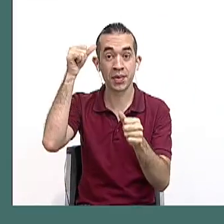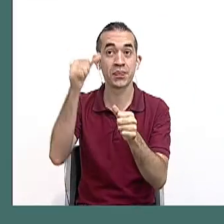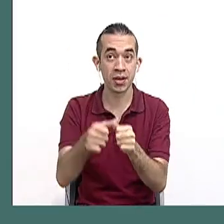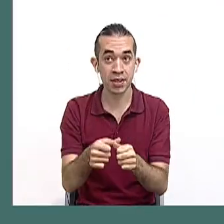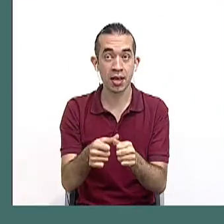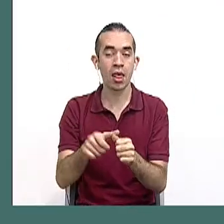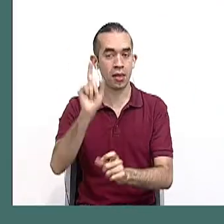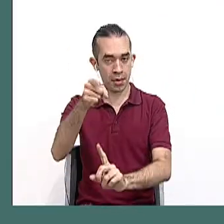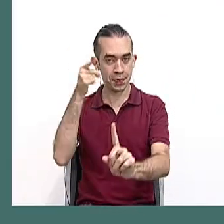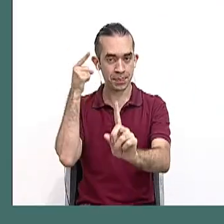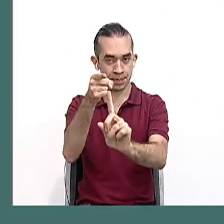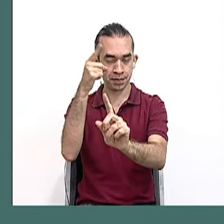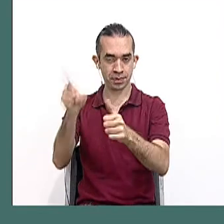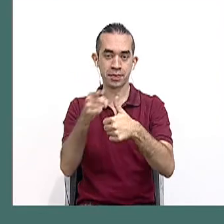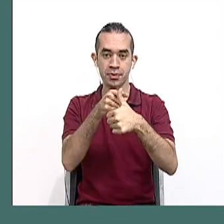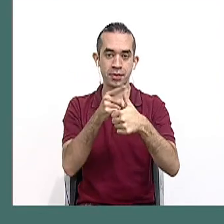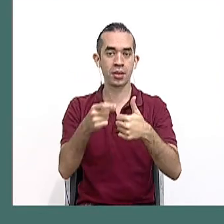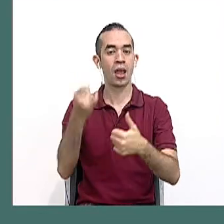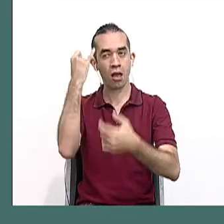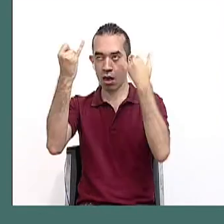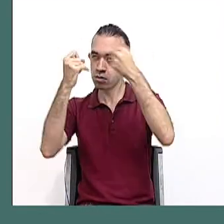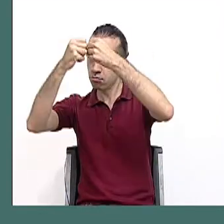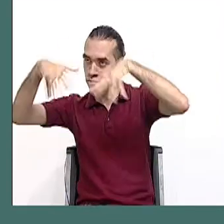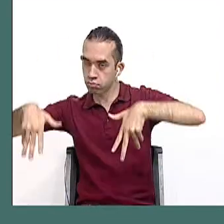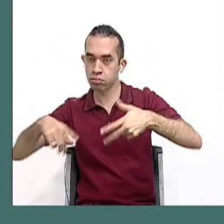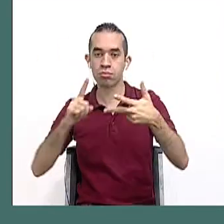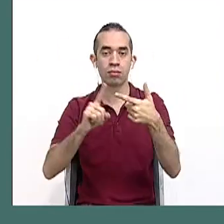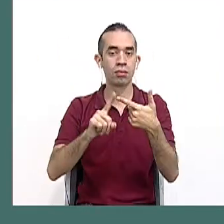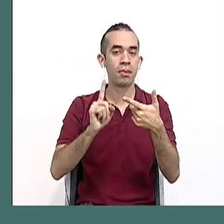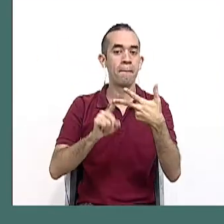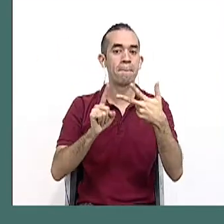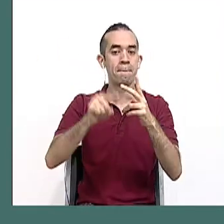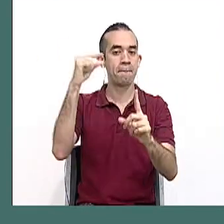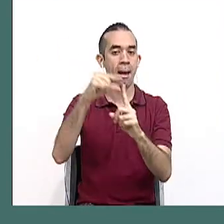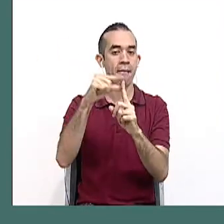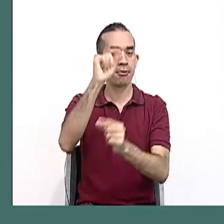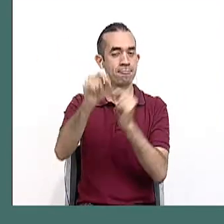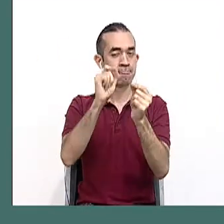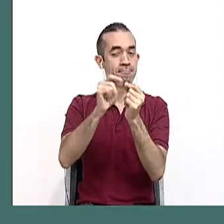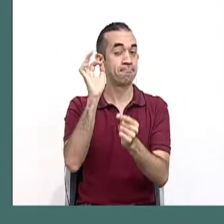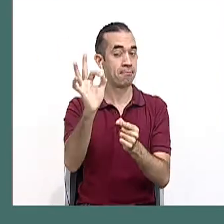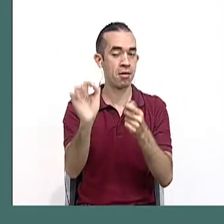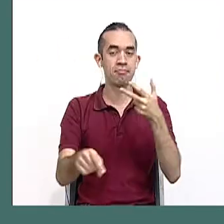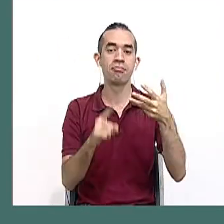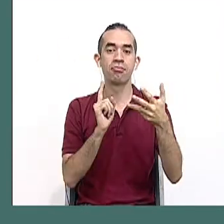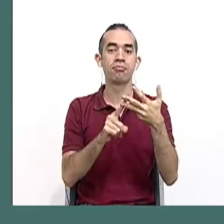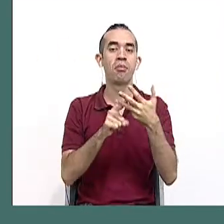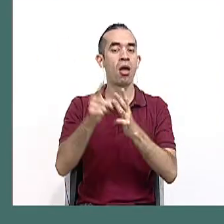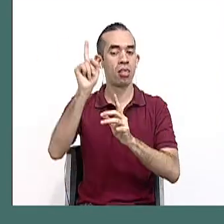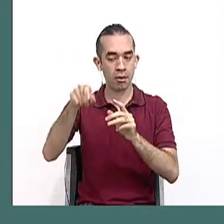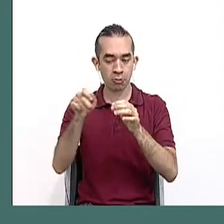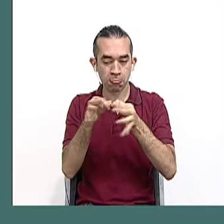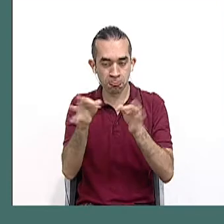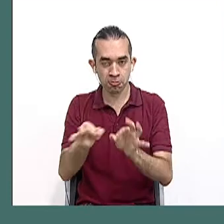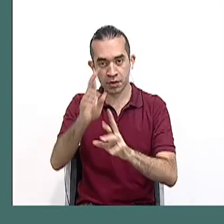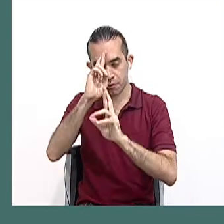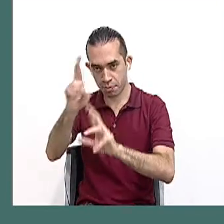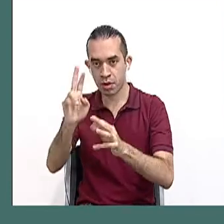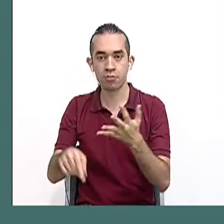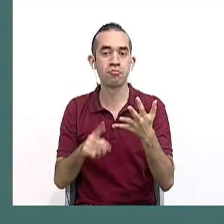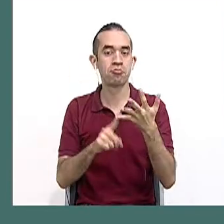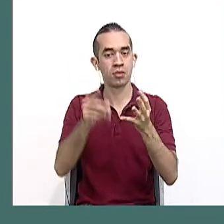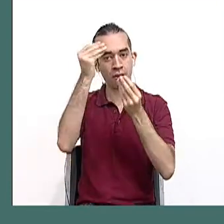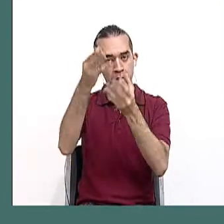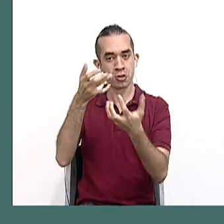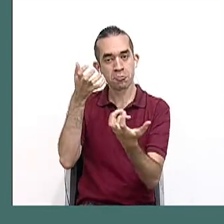ser objetivos, esquema de ideas, léxico preciso, trato respetuoso y la información